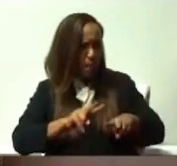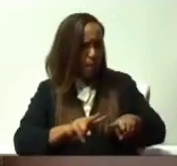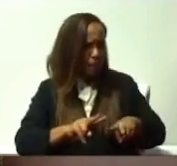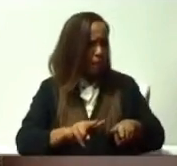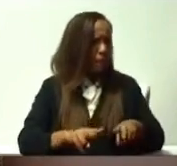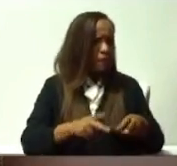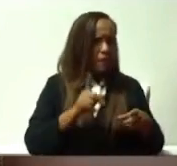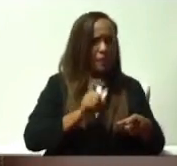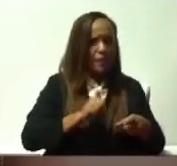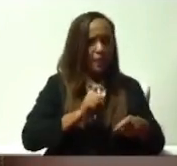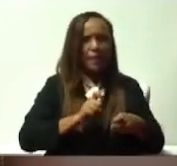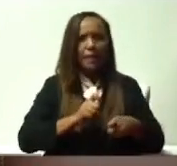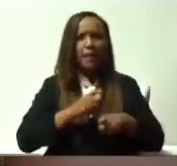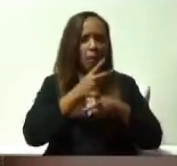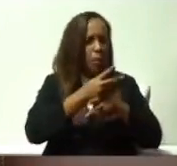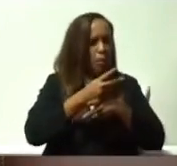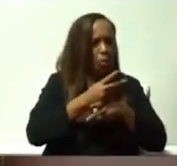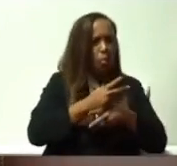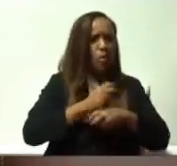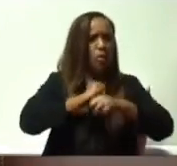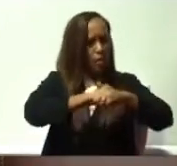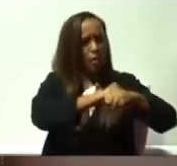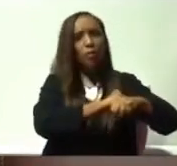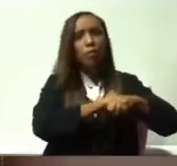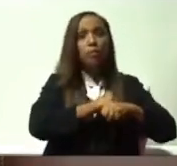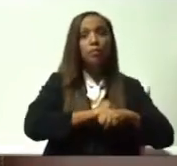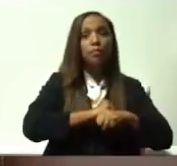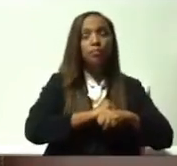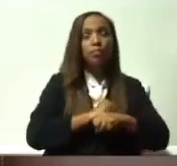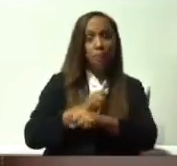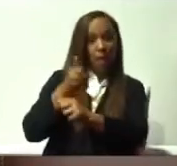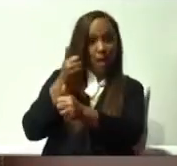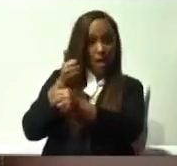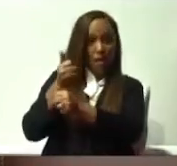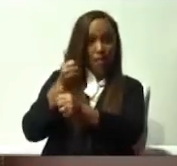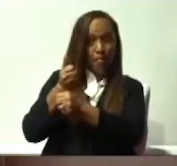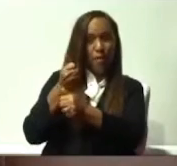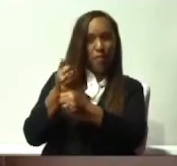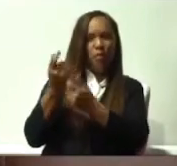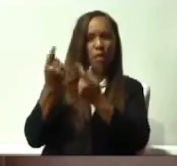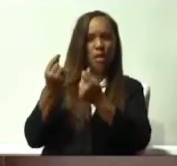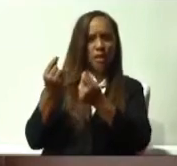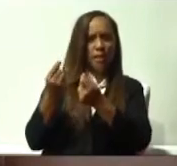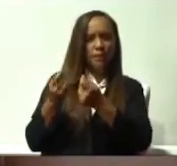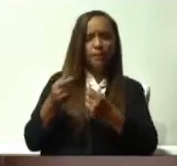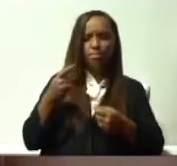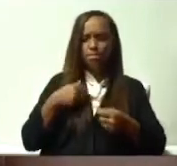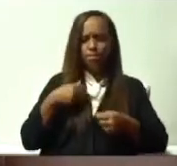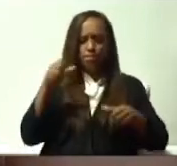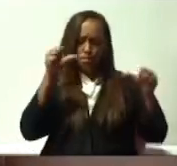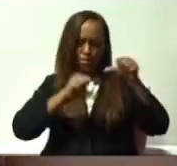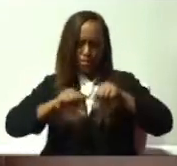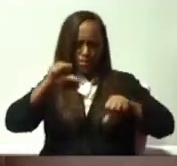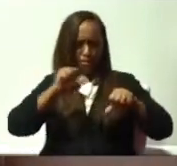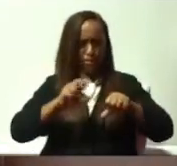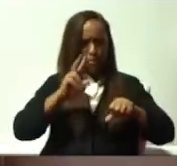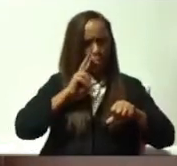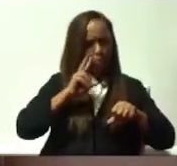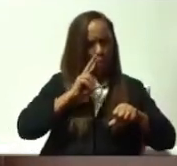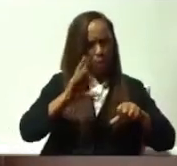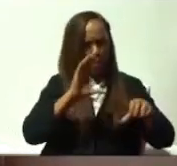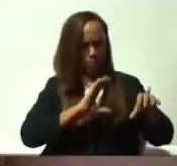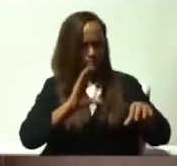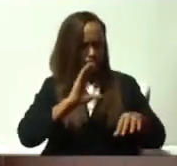de la botánica, la zoología, como así dice la pieza de resolución. Y que no vamos a tomar mucho tiempo porque